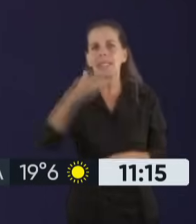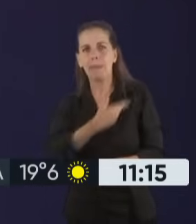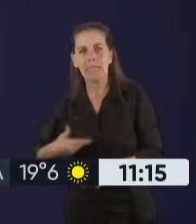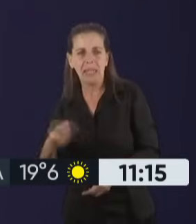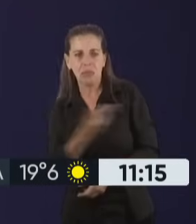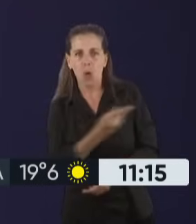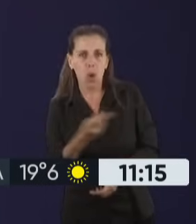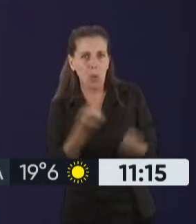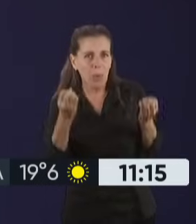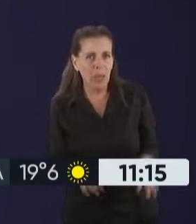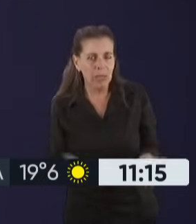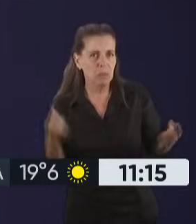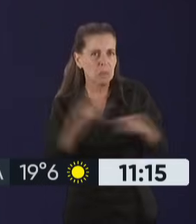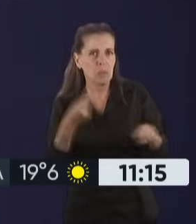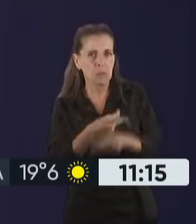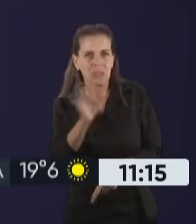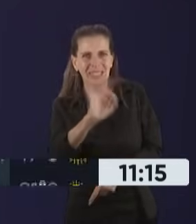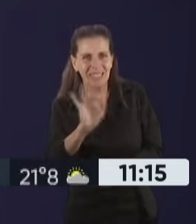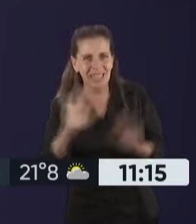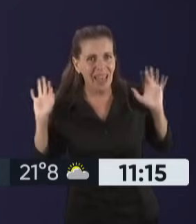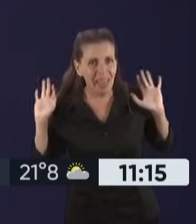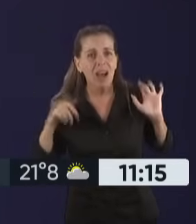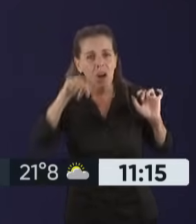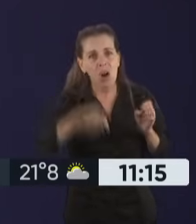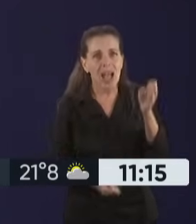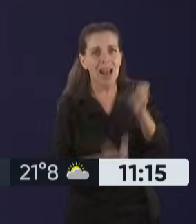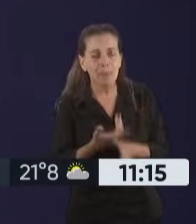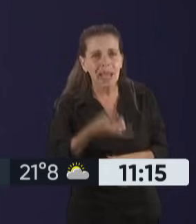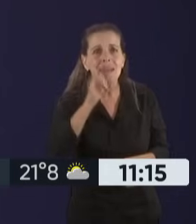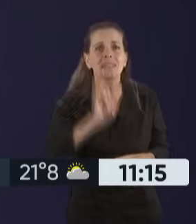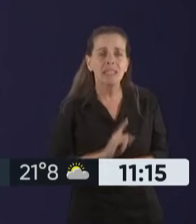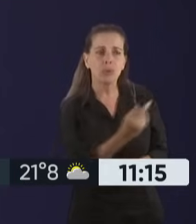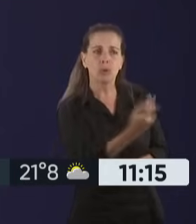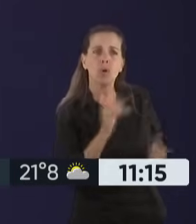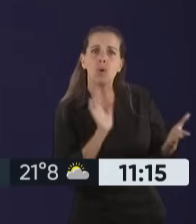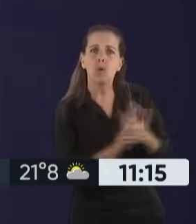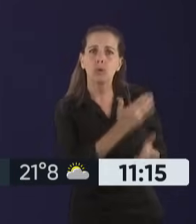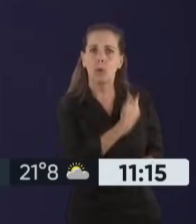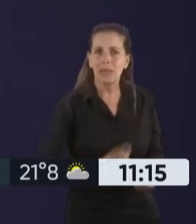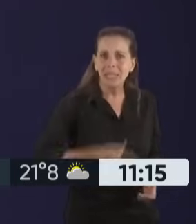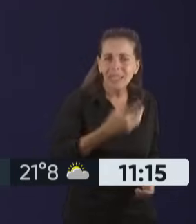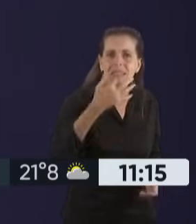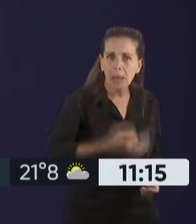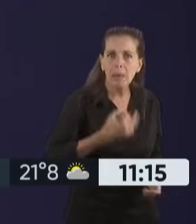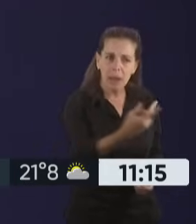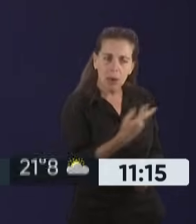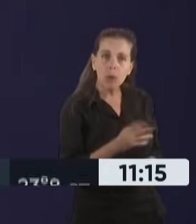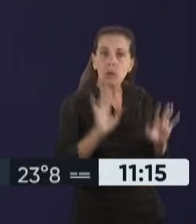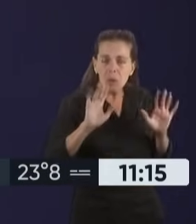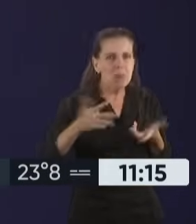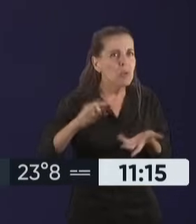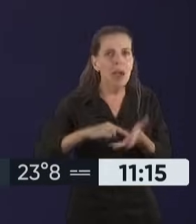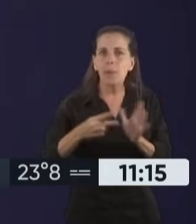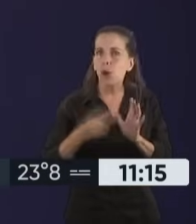Victoria Villarruel. Estuve desayunando el día de hoy con el presidente y les garantizo que no hay ningún tipo de problema. En